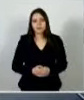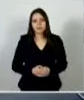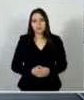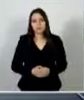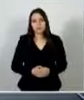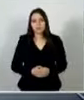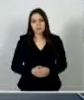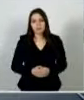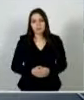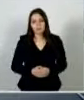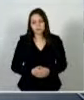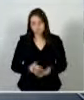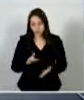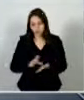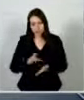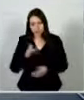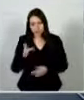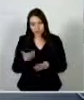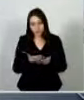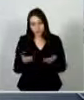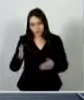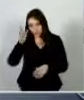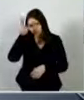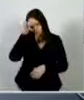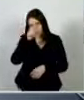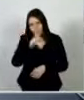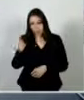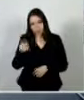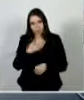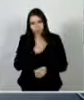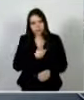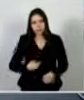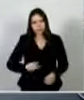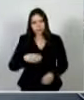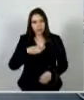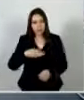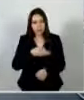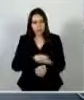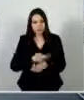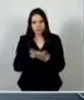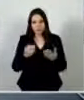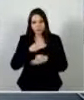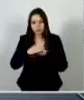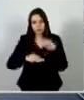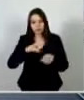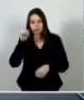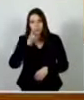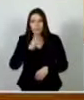Muchas gracias, con la venia de la presidencia. Muy buenas tardes, compañeras y compañeros legisladores.